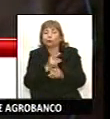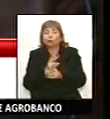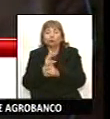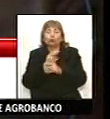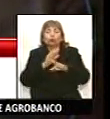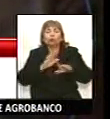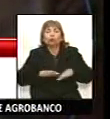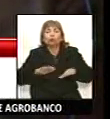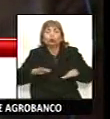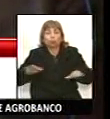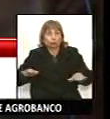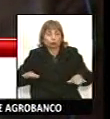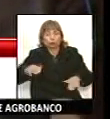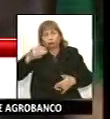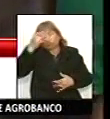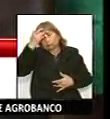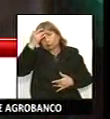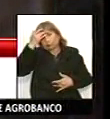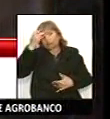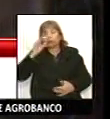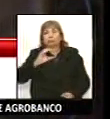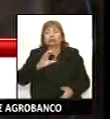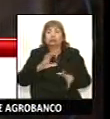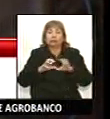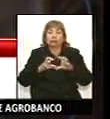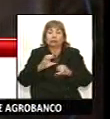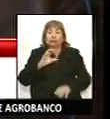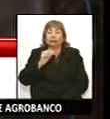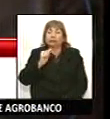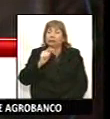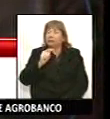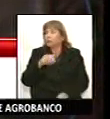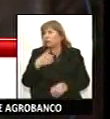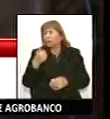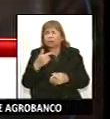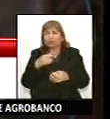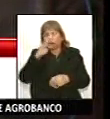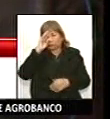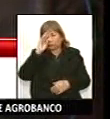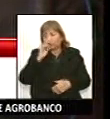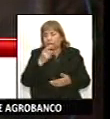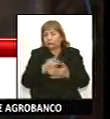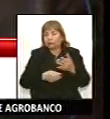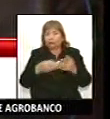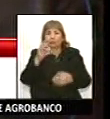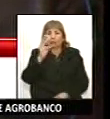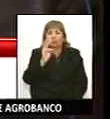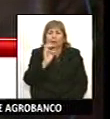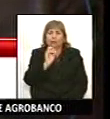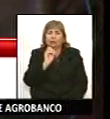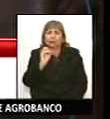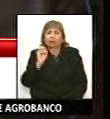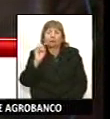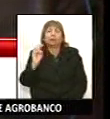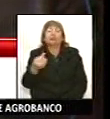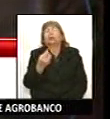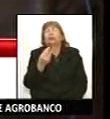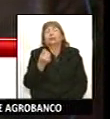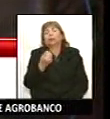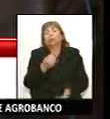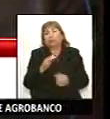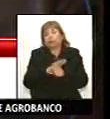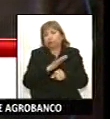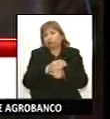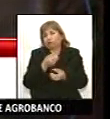niños enfermos con cáncer y otros males, hasta por la suma de 600.000 soles para financiar los gastos que